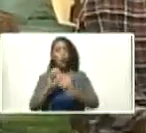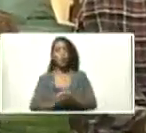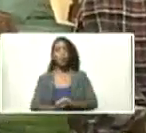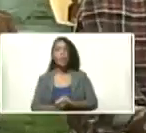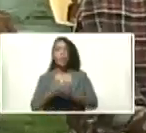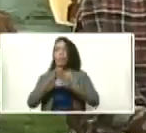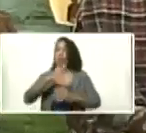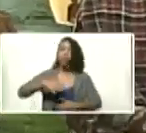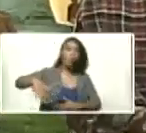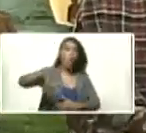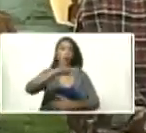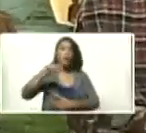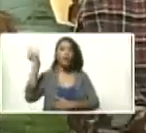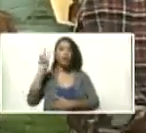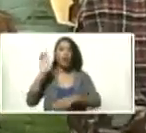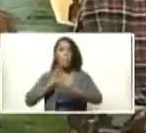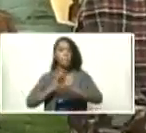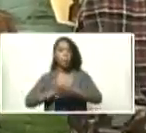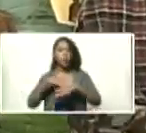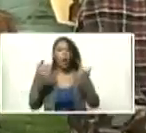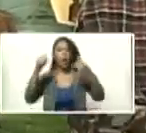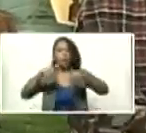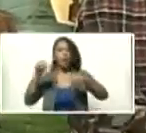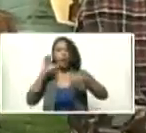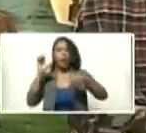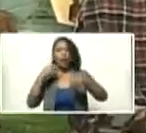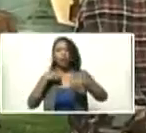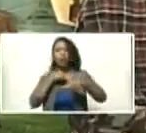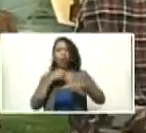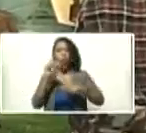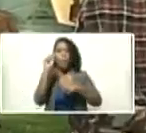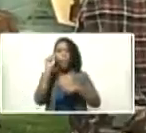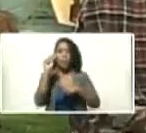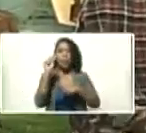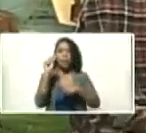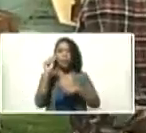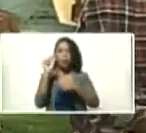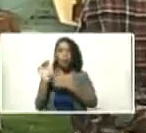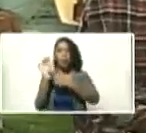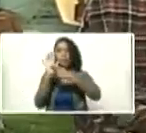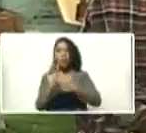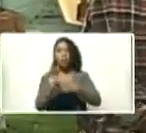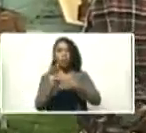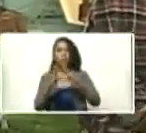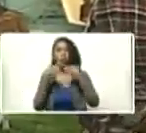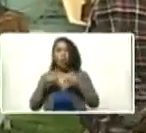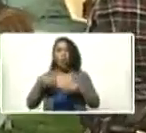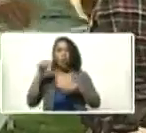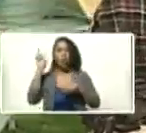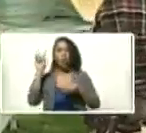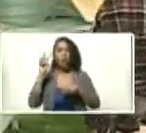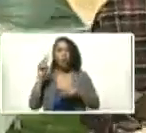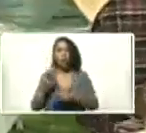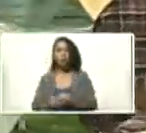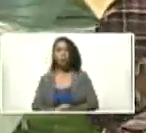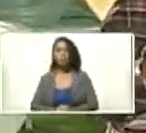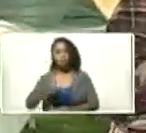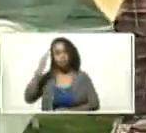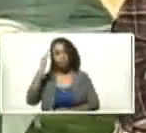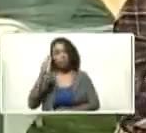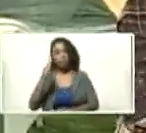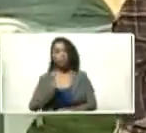toda Venezuela, porque aquí en Caracas estamos un pedacito y una representación de toda Venezuela, mi comandante.